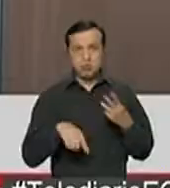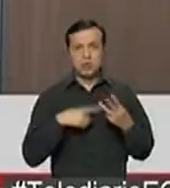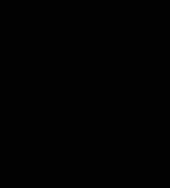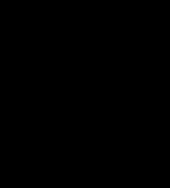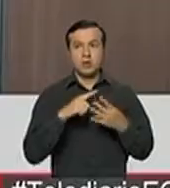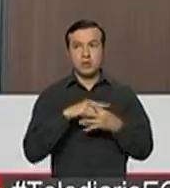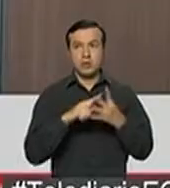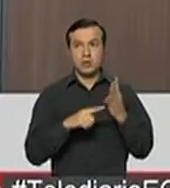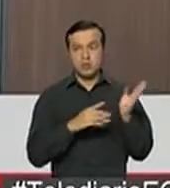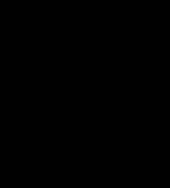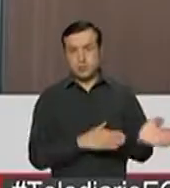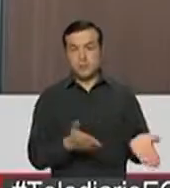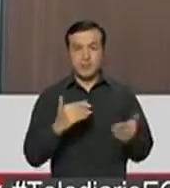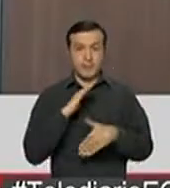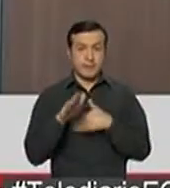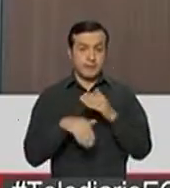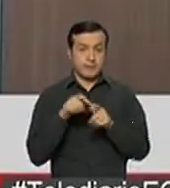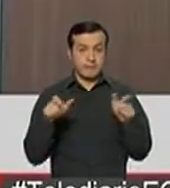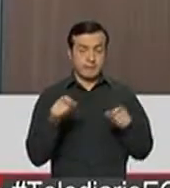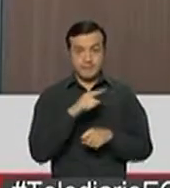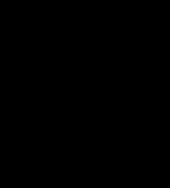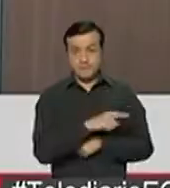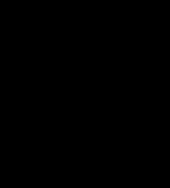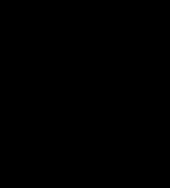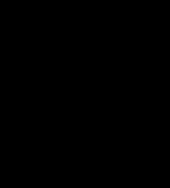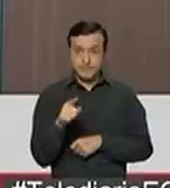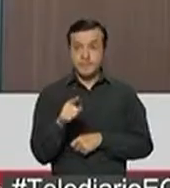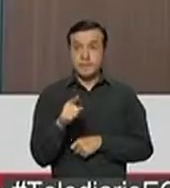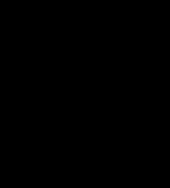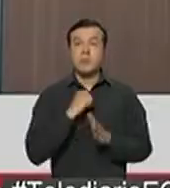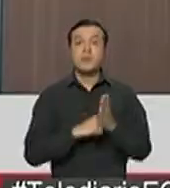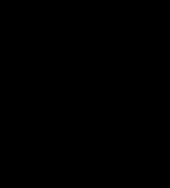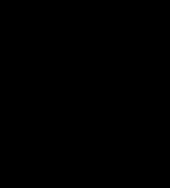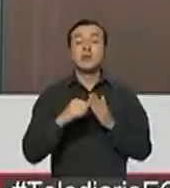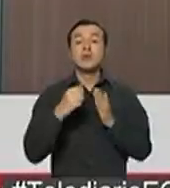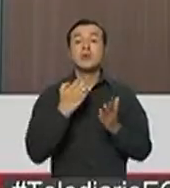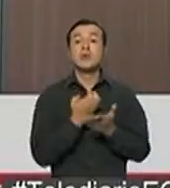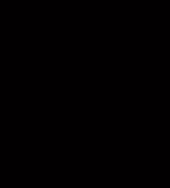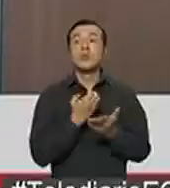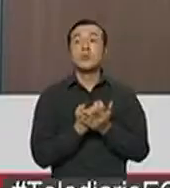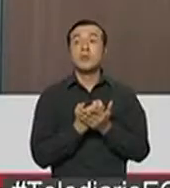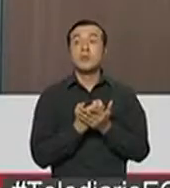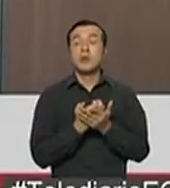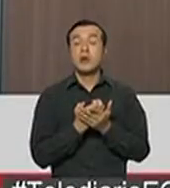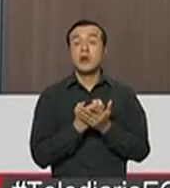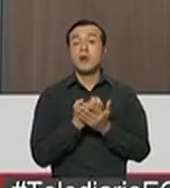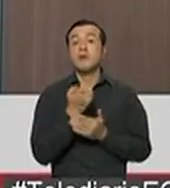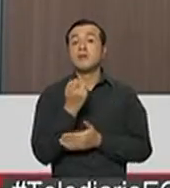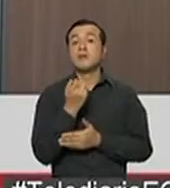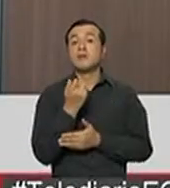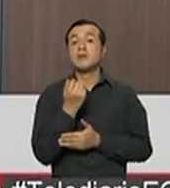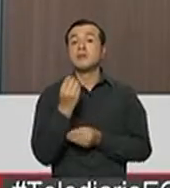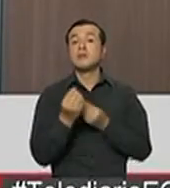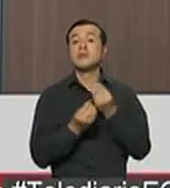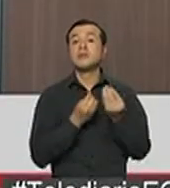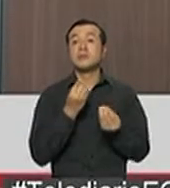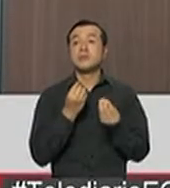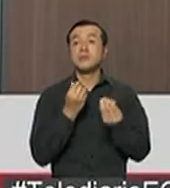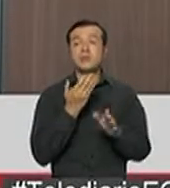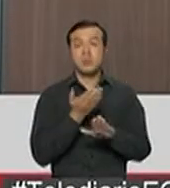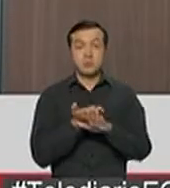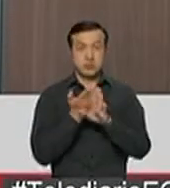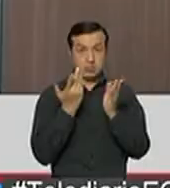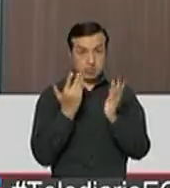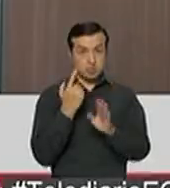de partidas. Para todos estos mecanismos, el Ministerio de Economía y Finanzas tendrá que, en base de la propuesta